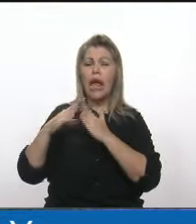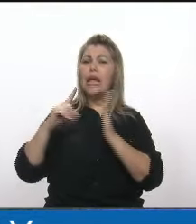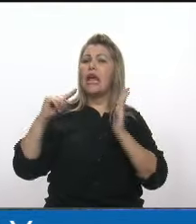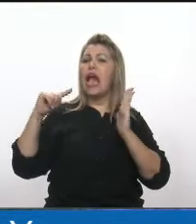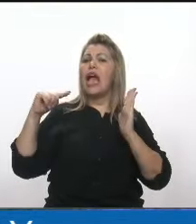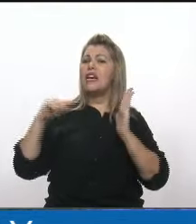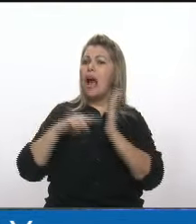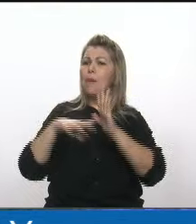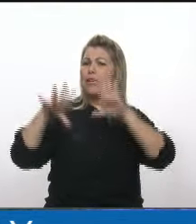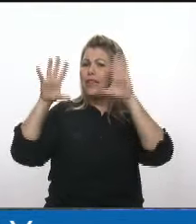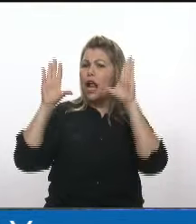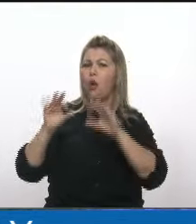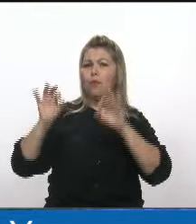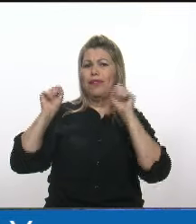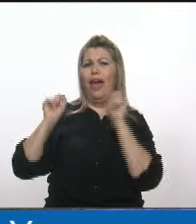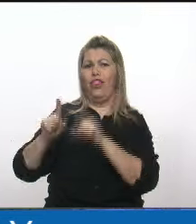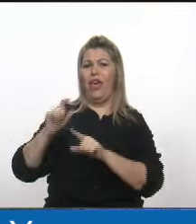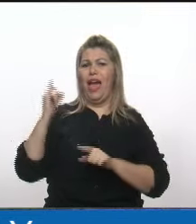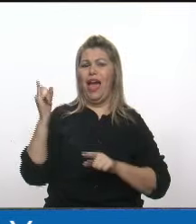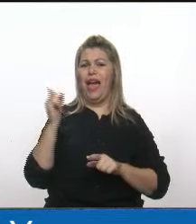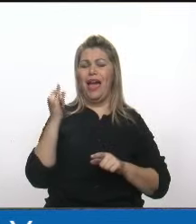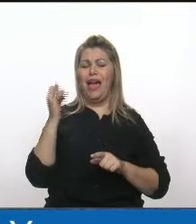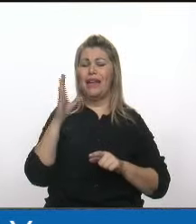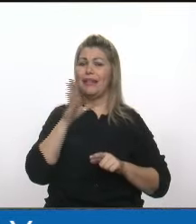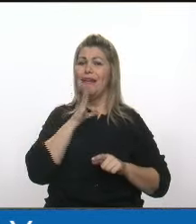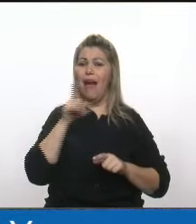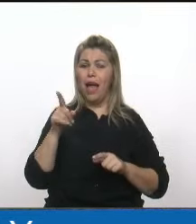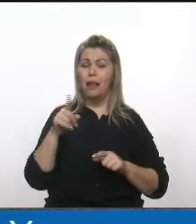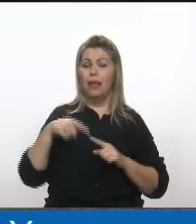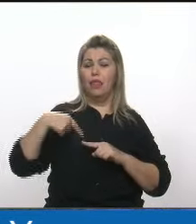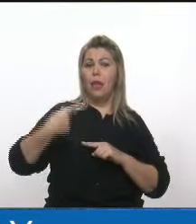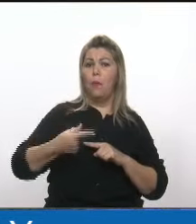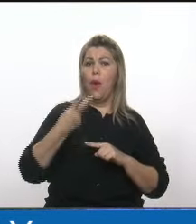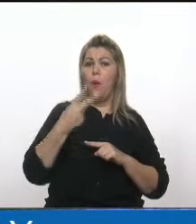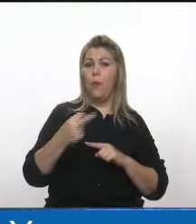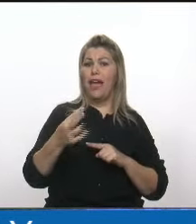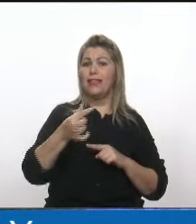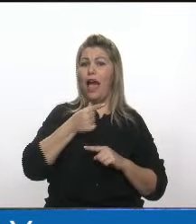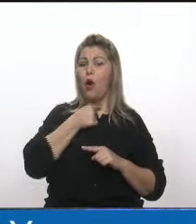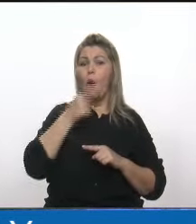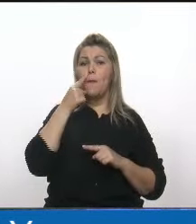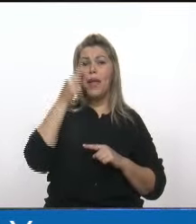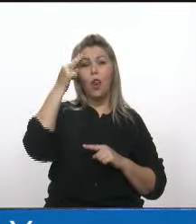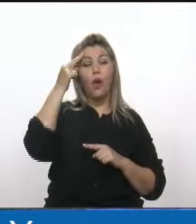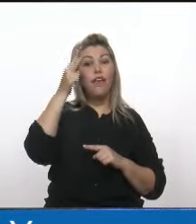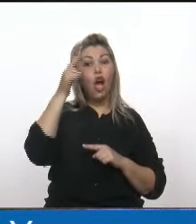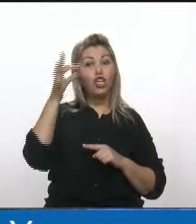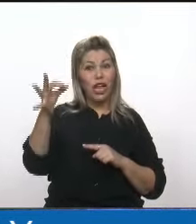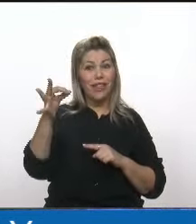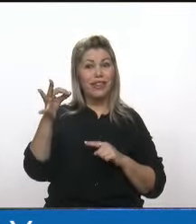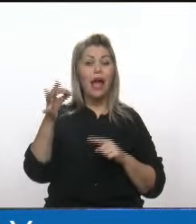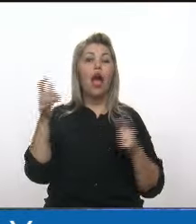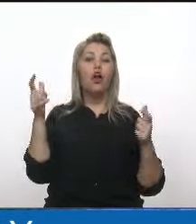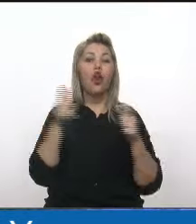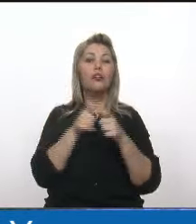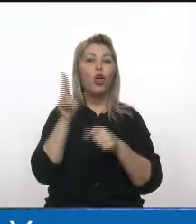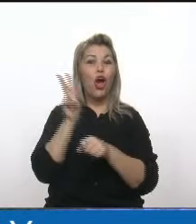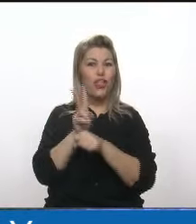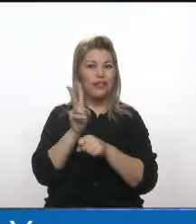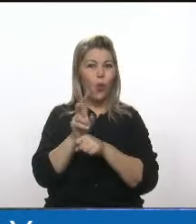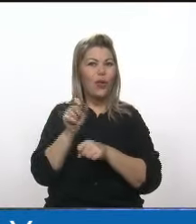Israel y el 20 de agosto de 1980 el consejo de seguridad de las Naciones Unidas adoptó la